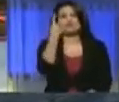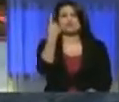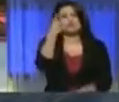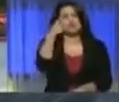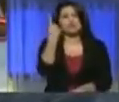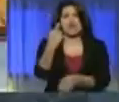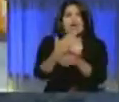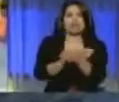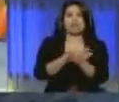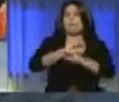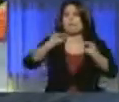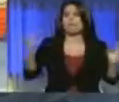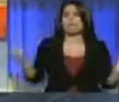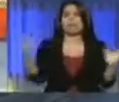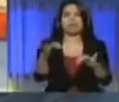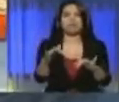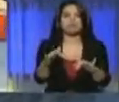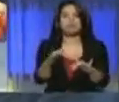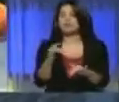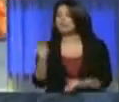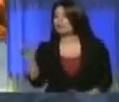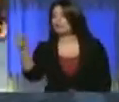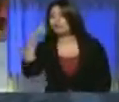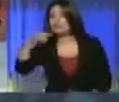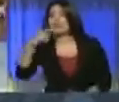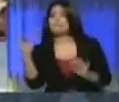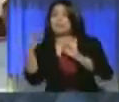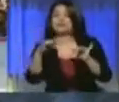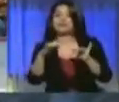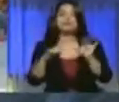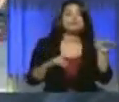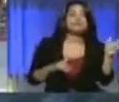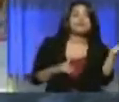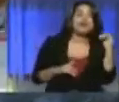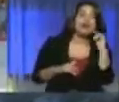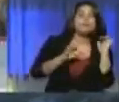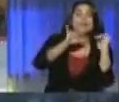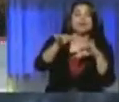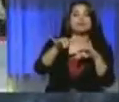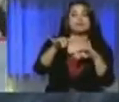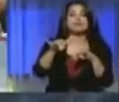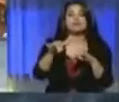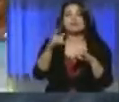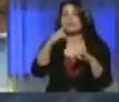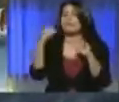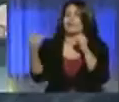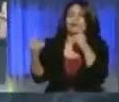Esto es boca a boca, boca a oído, perdón. A veces boca a boca también.